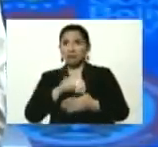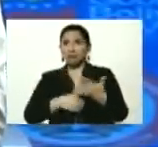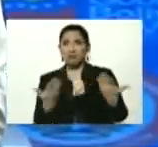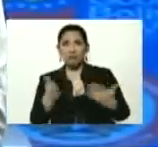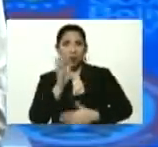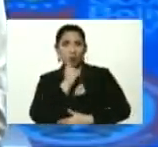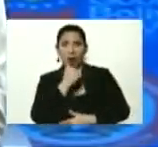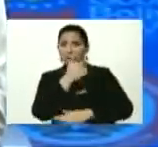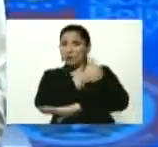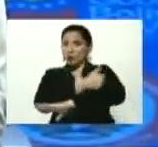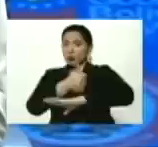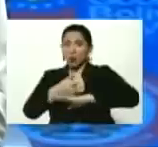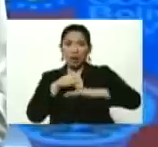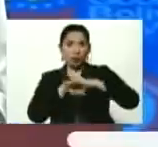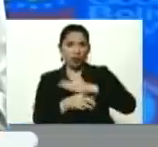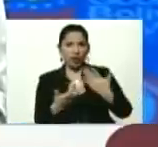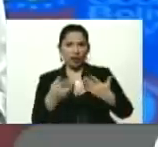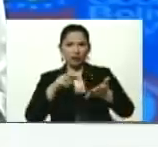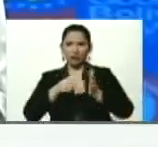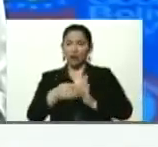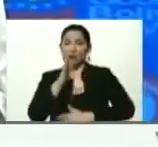tiene funcionarios. Es decir,